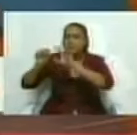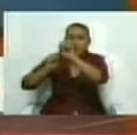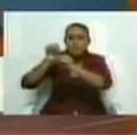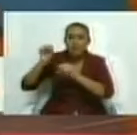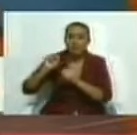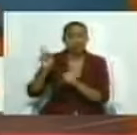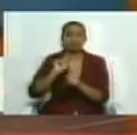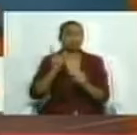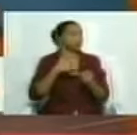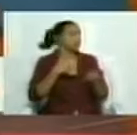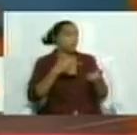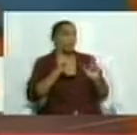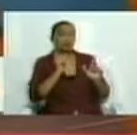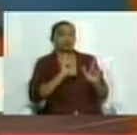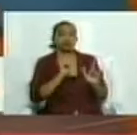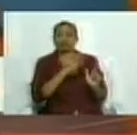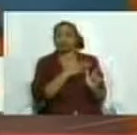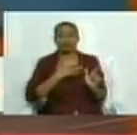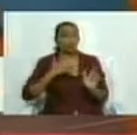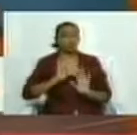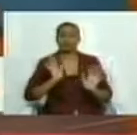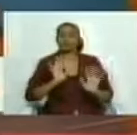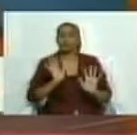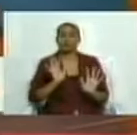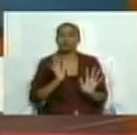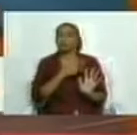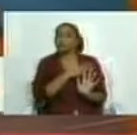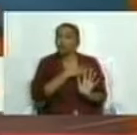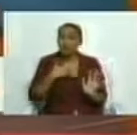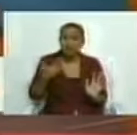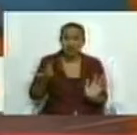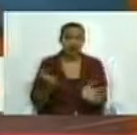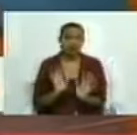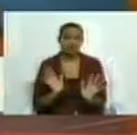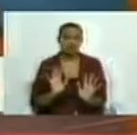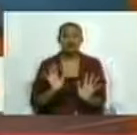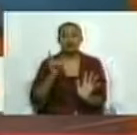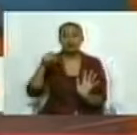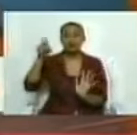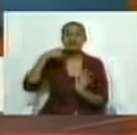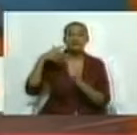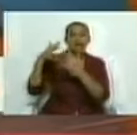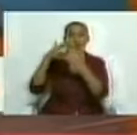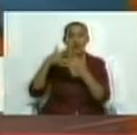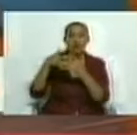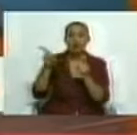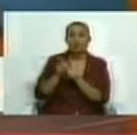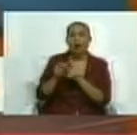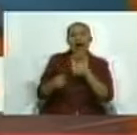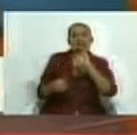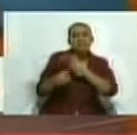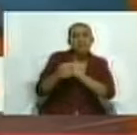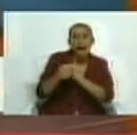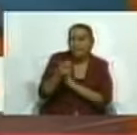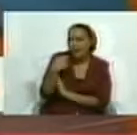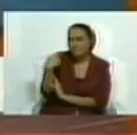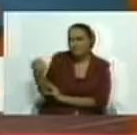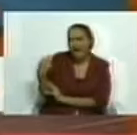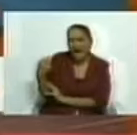Estados Unidos lo que ofrece un incentivo para que los entes se refugien en ese país se